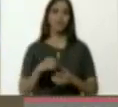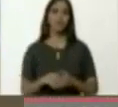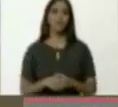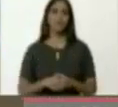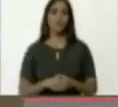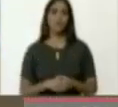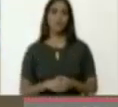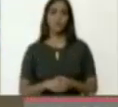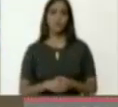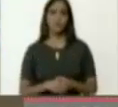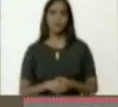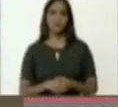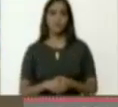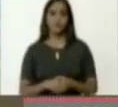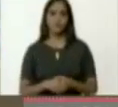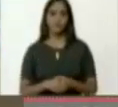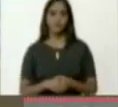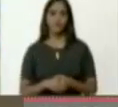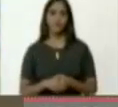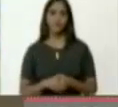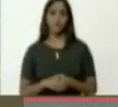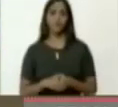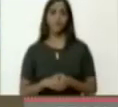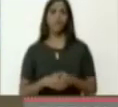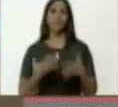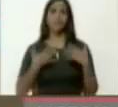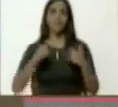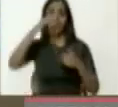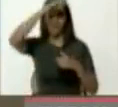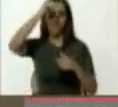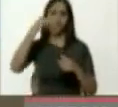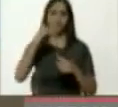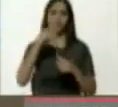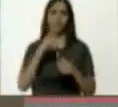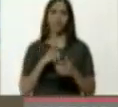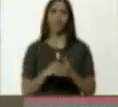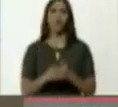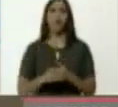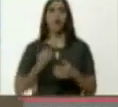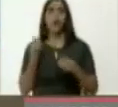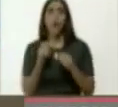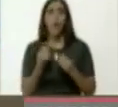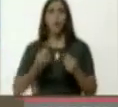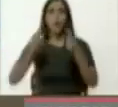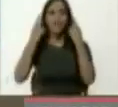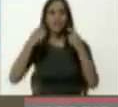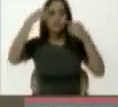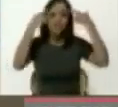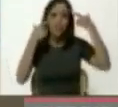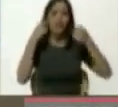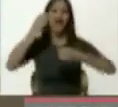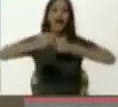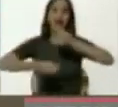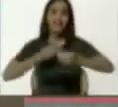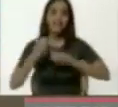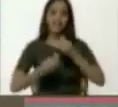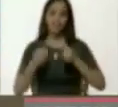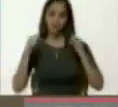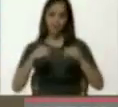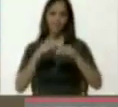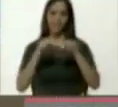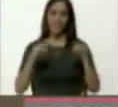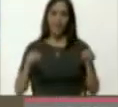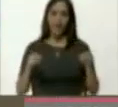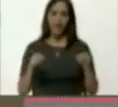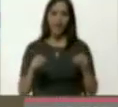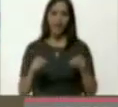Natalie Correa. Salvemos a ZK, salvemos al Amazonas ZK. ¿Cómo nos enseñó Chávez? Haciendo de esta tierra